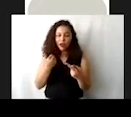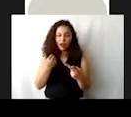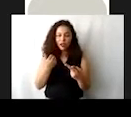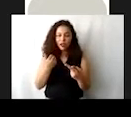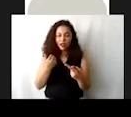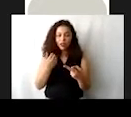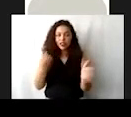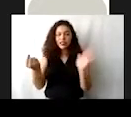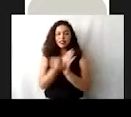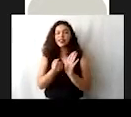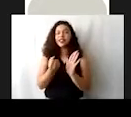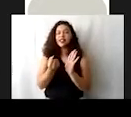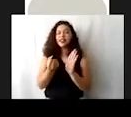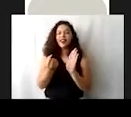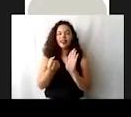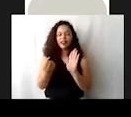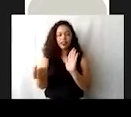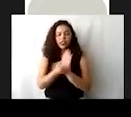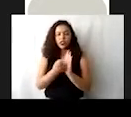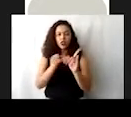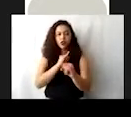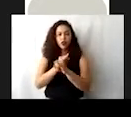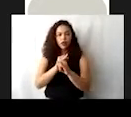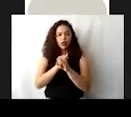nuestros sellos digitales para